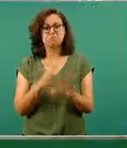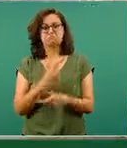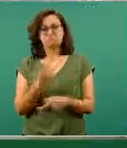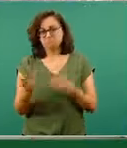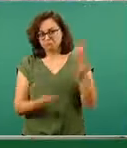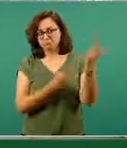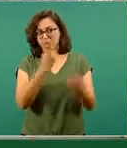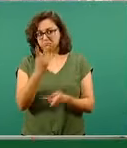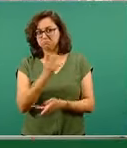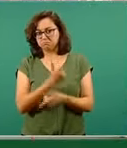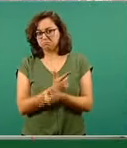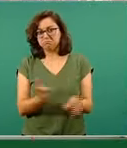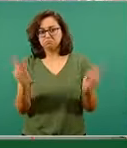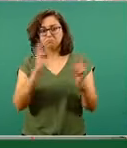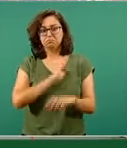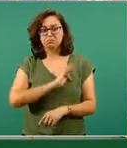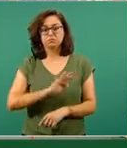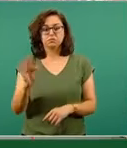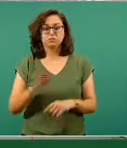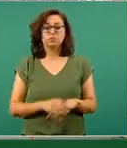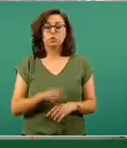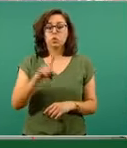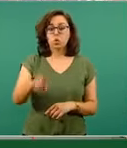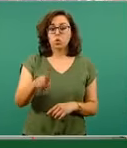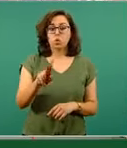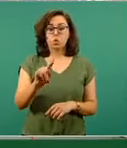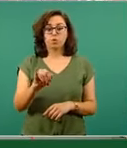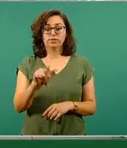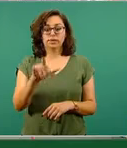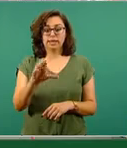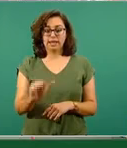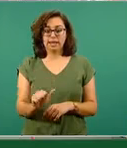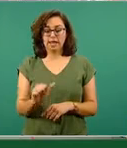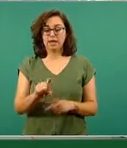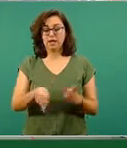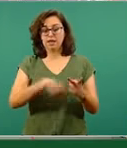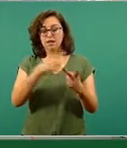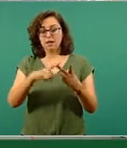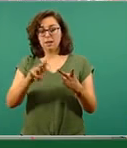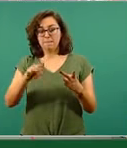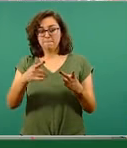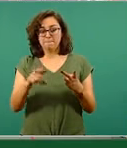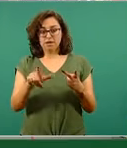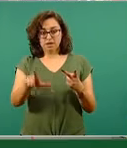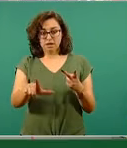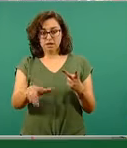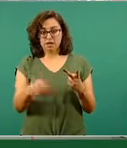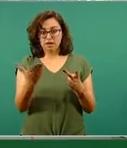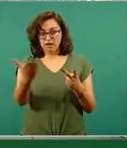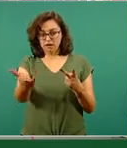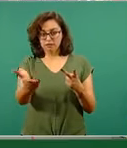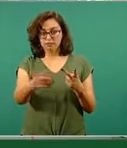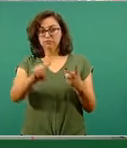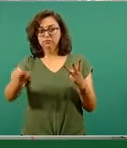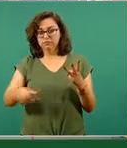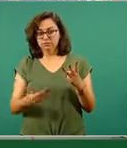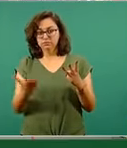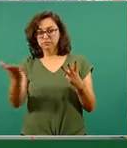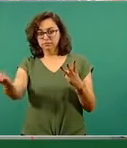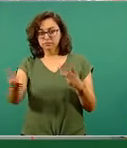también directamente a él. Vamos a empezar con Otilia Carvajal, del diario La Razón. Nos seguimos con Miguel Rico, aquí con ustedes por este